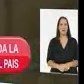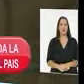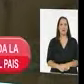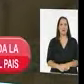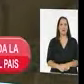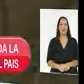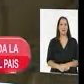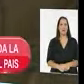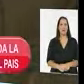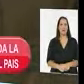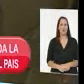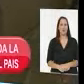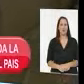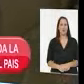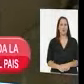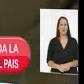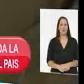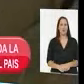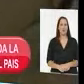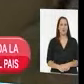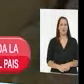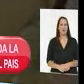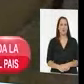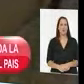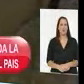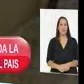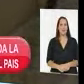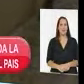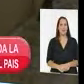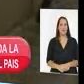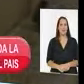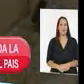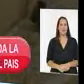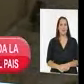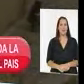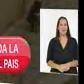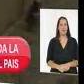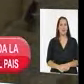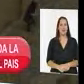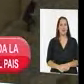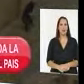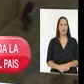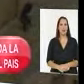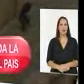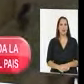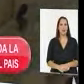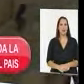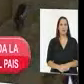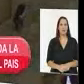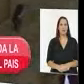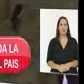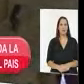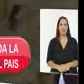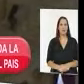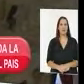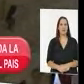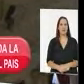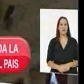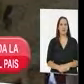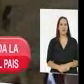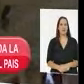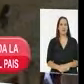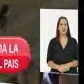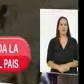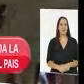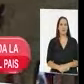puntos. ¿Quién la baja de una presidencial al 2019? Ahora, ¿eso es bueno para la Argentina? Eso es terrible. Ahora, eso es no haber aprendido nada. ¿Qué